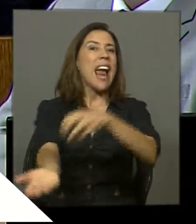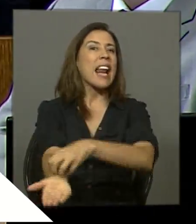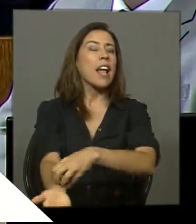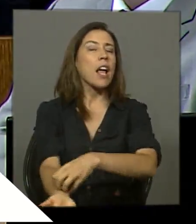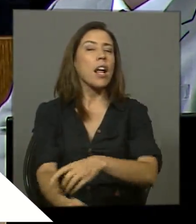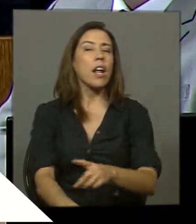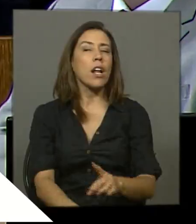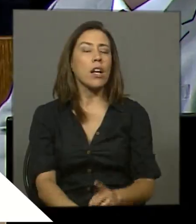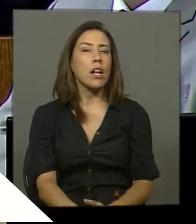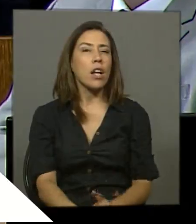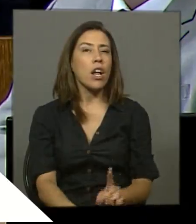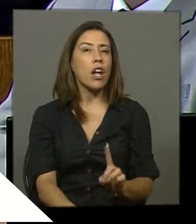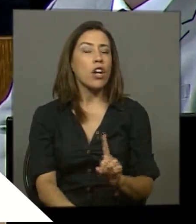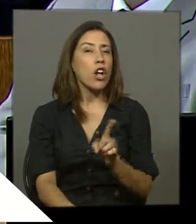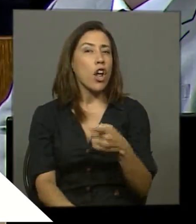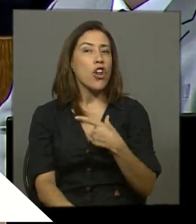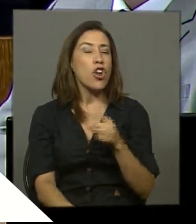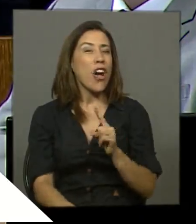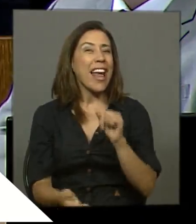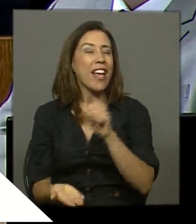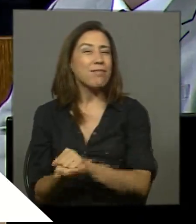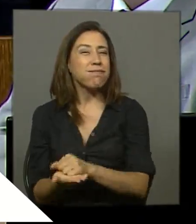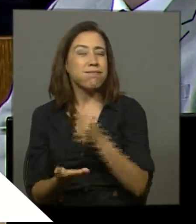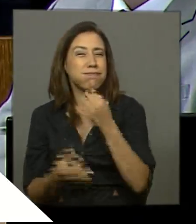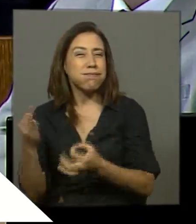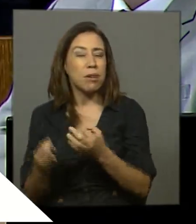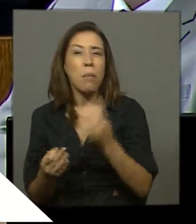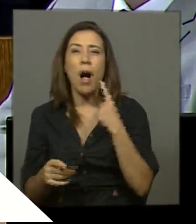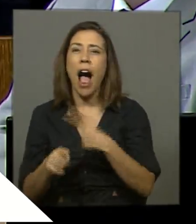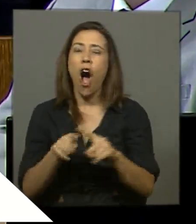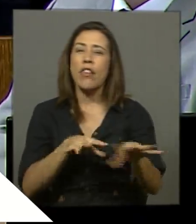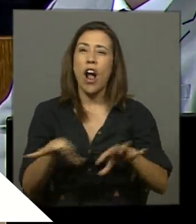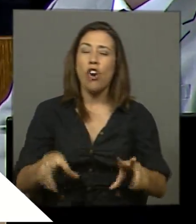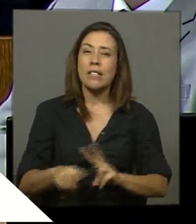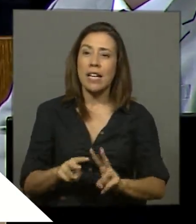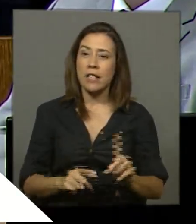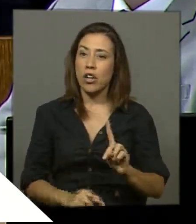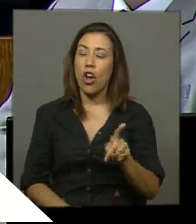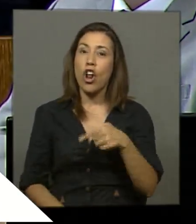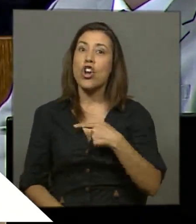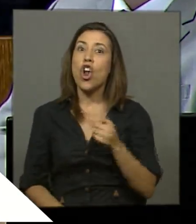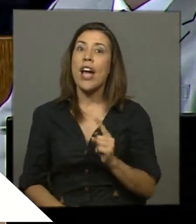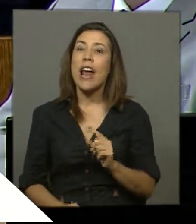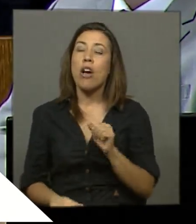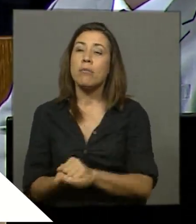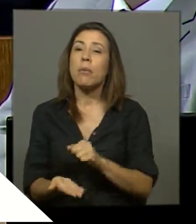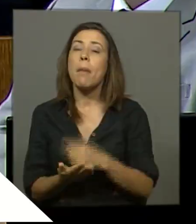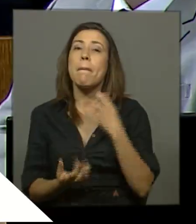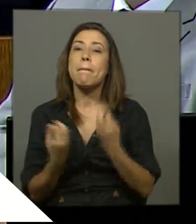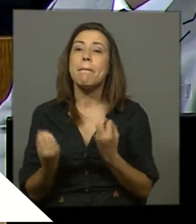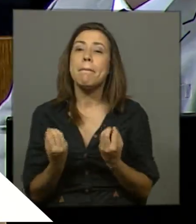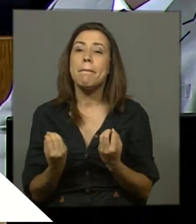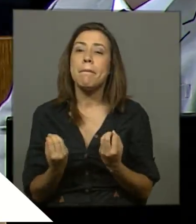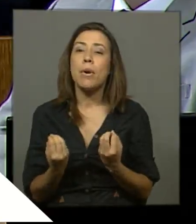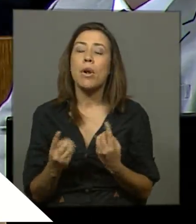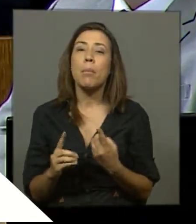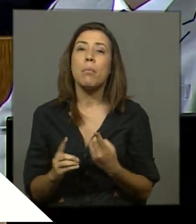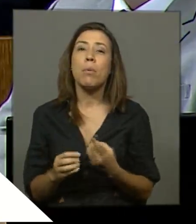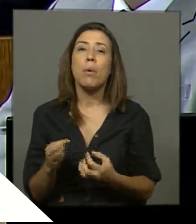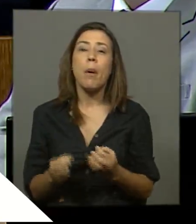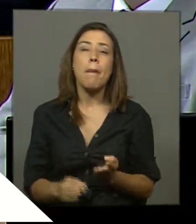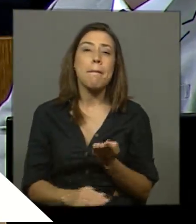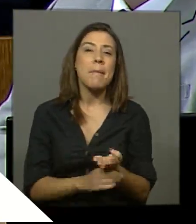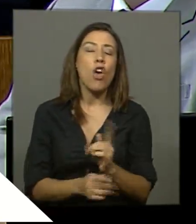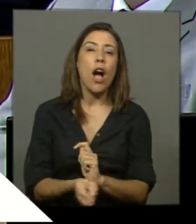es no es que no hayan querido alegar porque tenían otras cosas que hacer no quisieron alegar porque venían en una causa y les